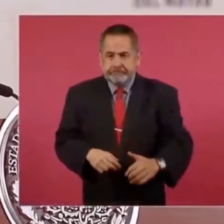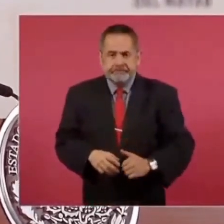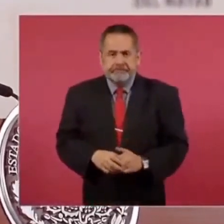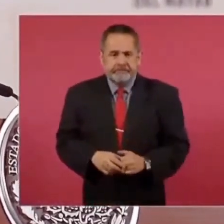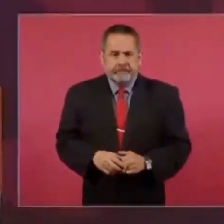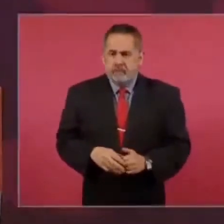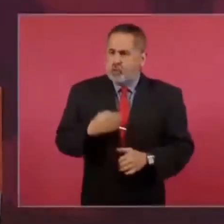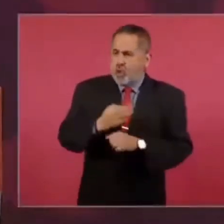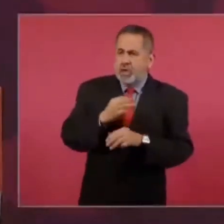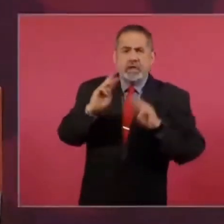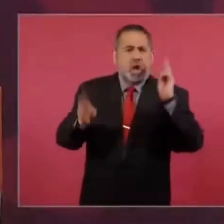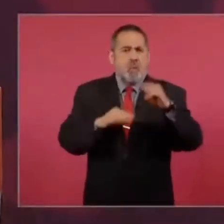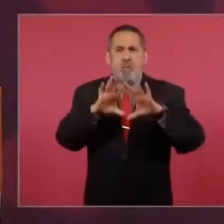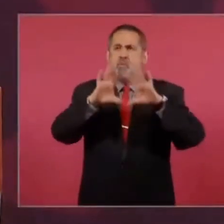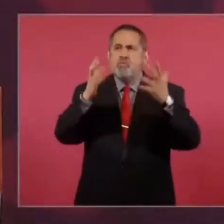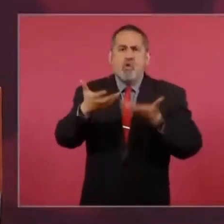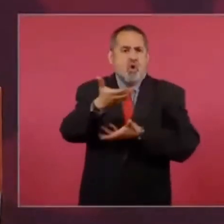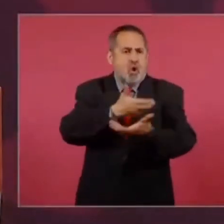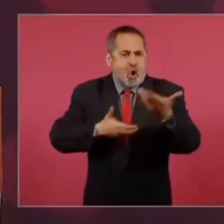en un mundo globalizado.